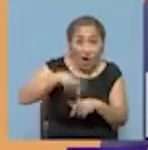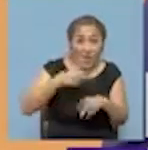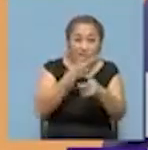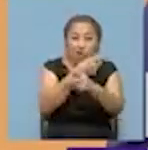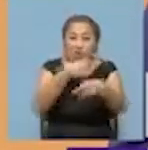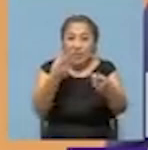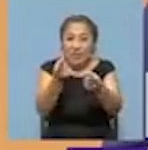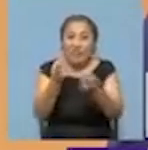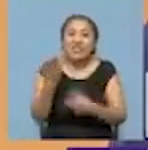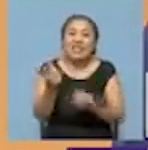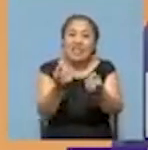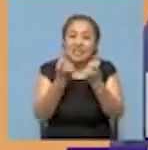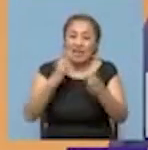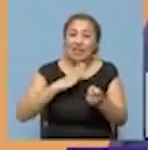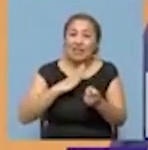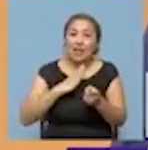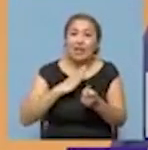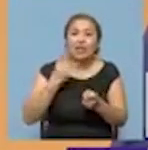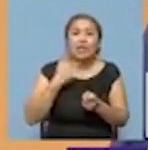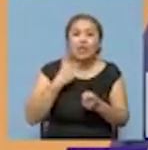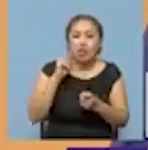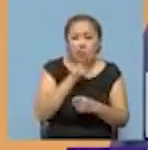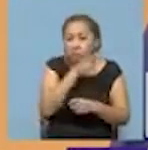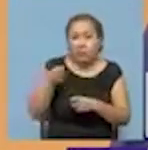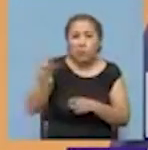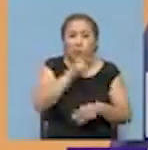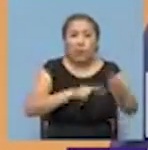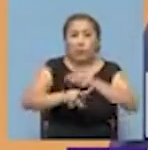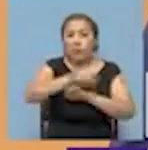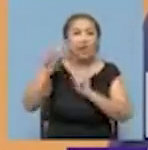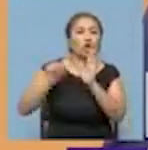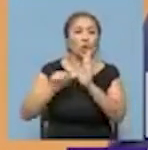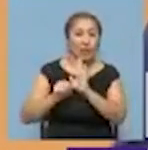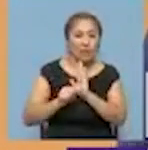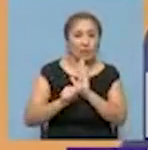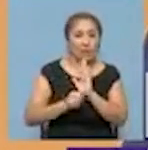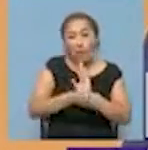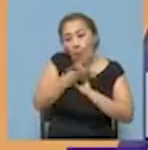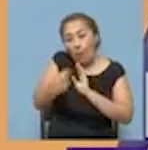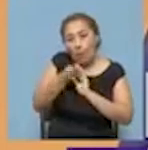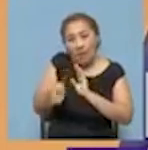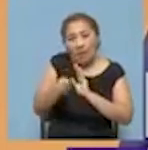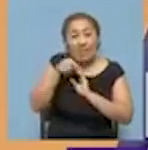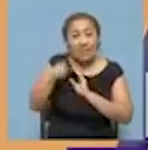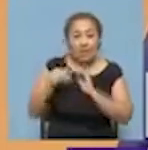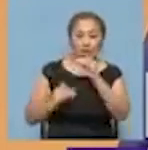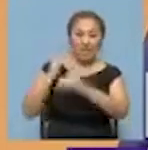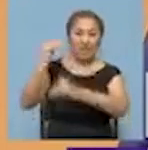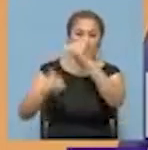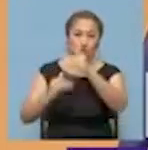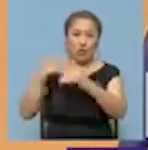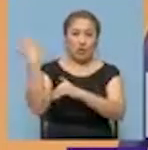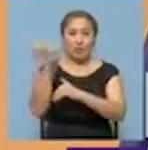industria y que esos minerales yacen en explotados en los países detrás del mundo si esos países se alcanzan un desarrollo poblacional